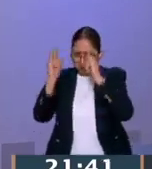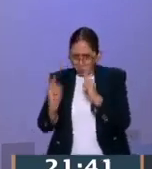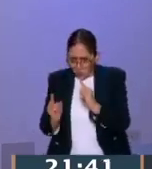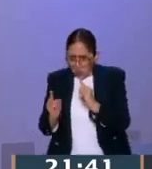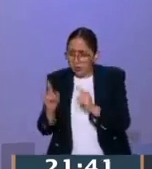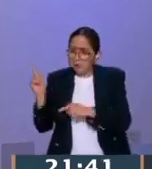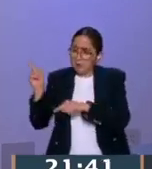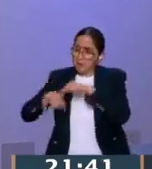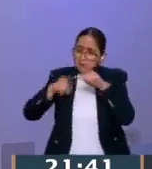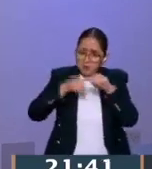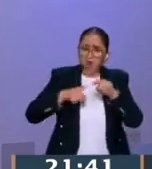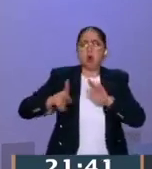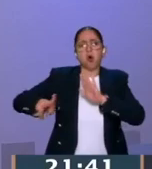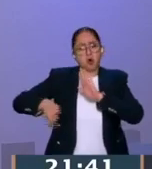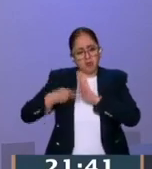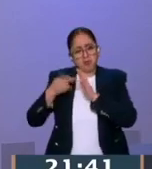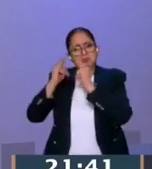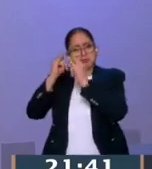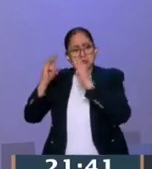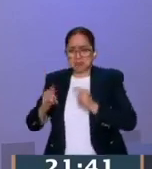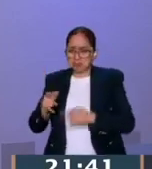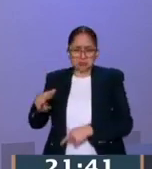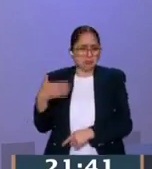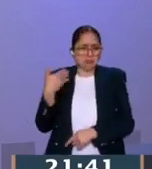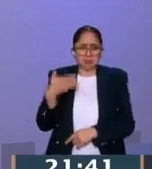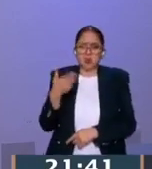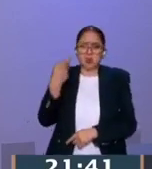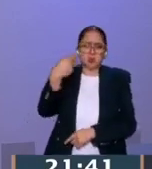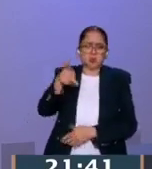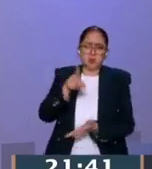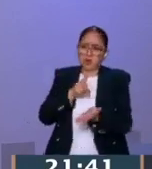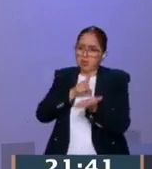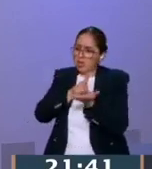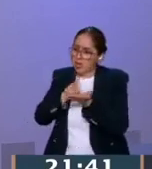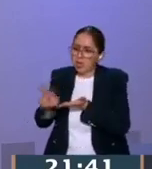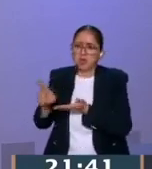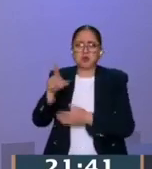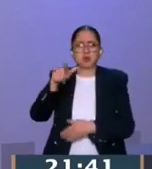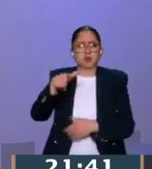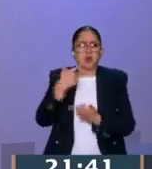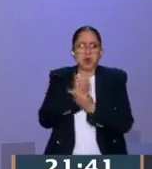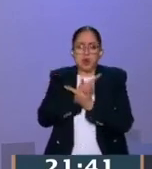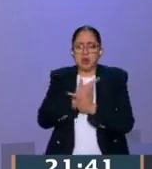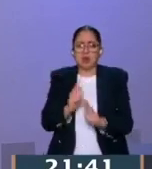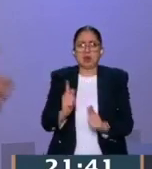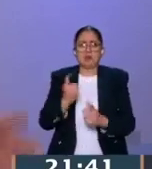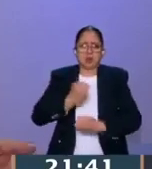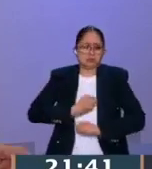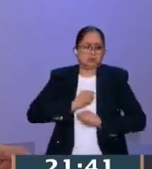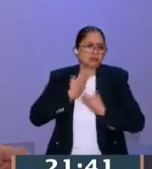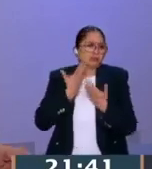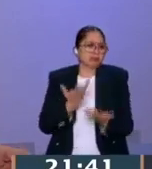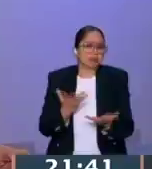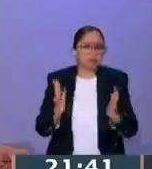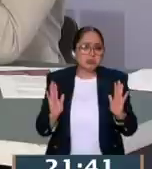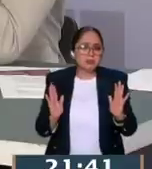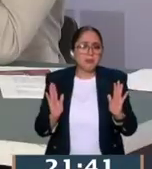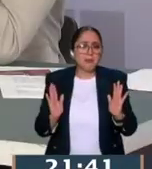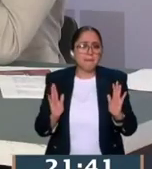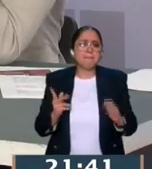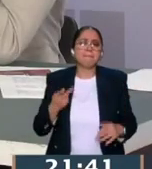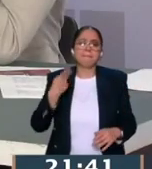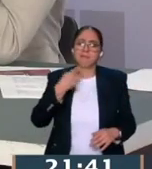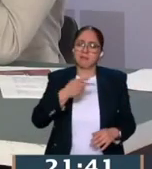el plantón, pues también están ejerciendo su derecho a la protesta, su derecho a la libre manifestación. Claro. Pero recordemos